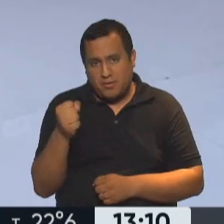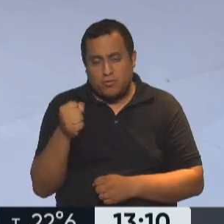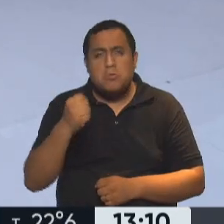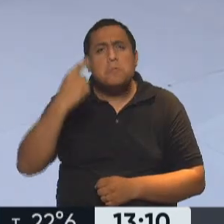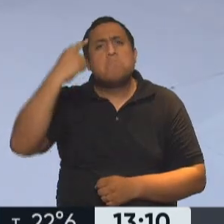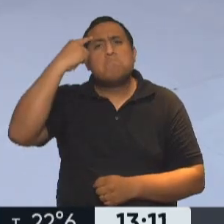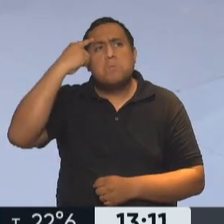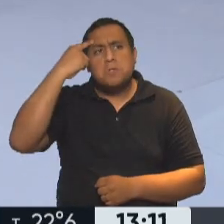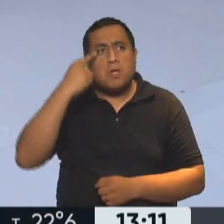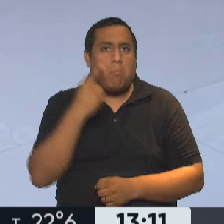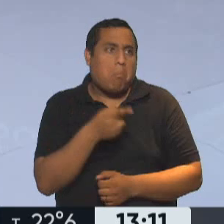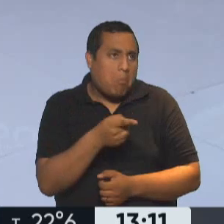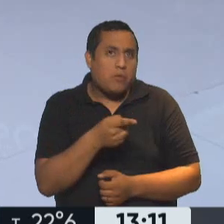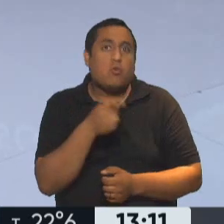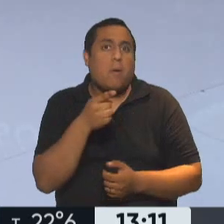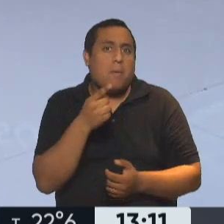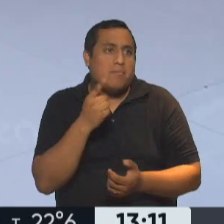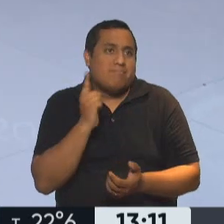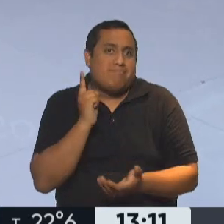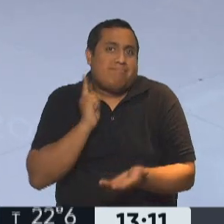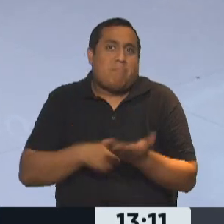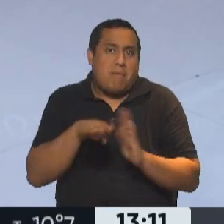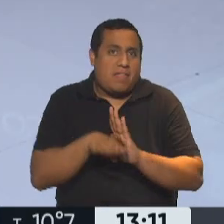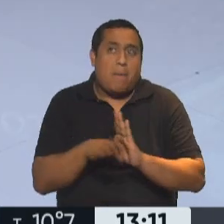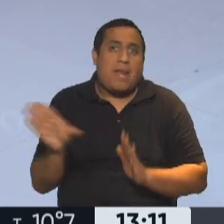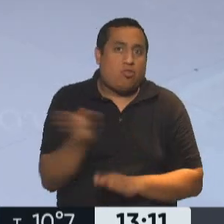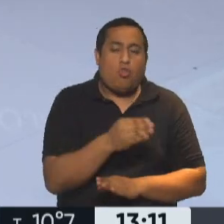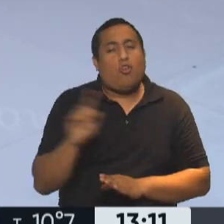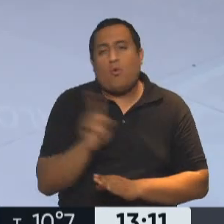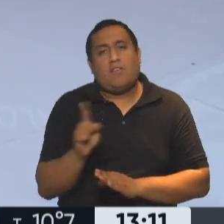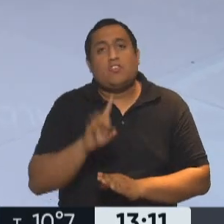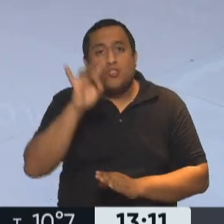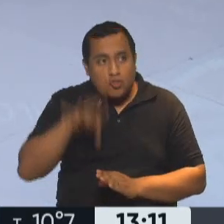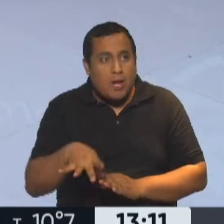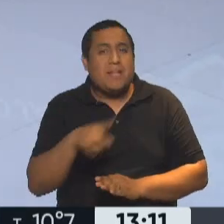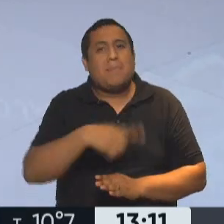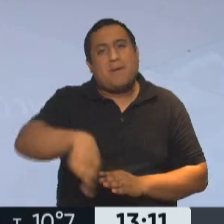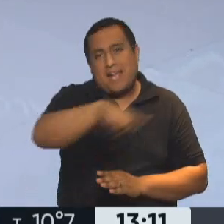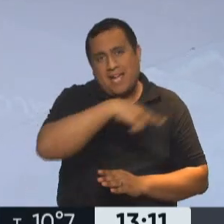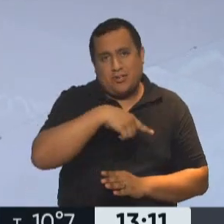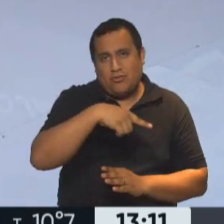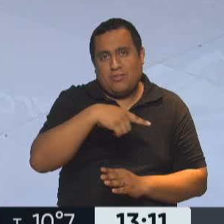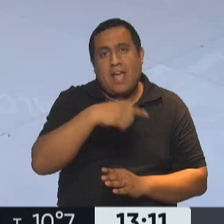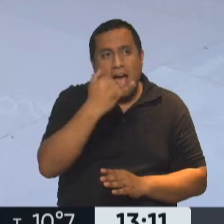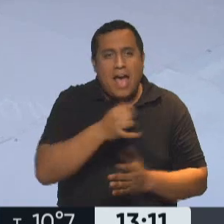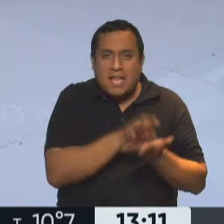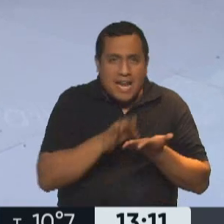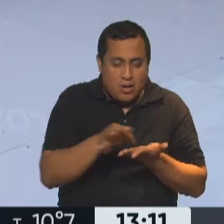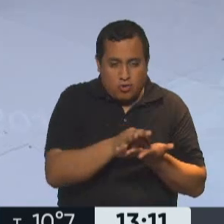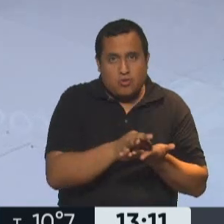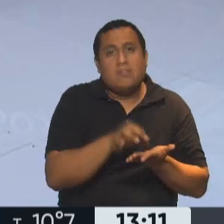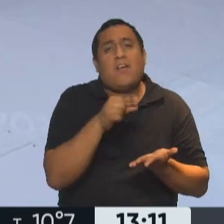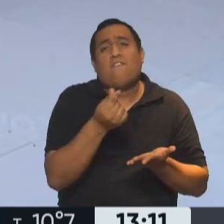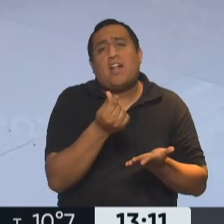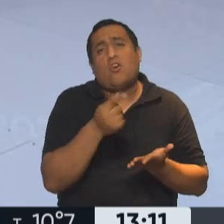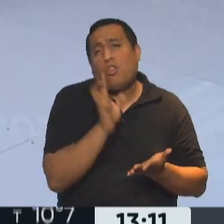es, no es una medida para todo el mundo, claro, es solamente para quienes tienen ese poder relativo, que es tener granos que valen dólares